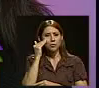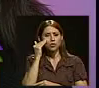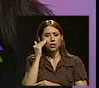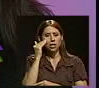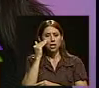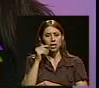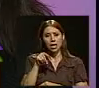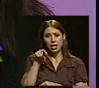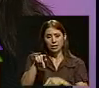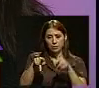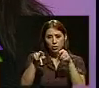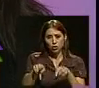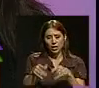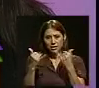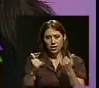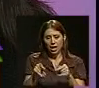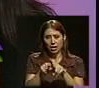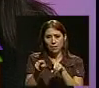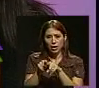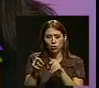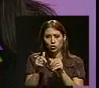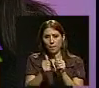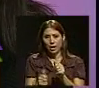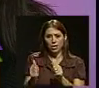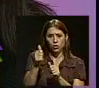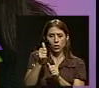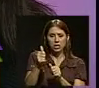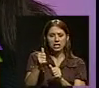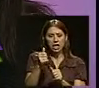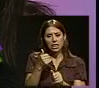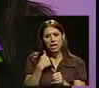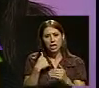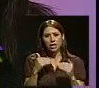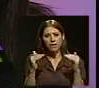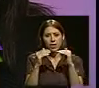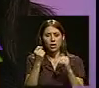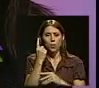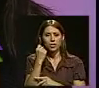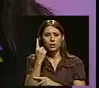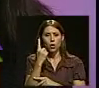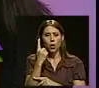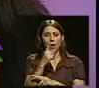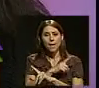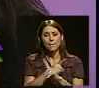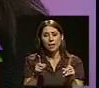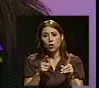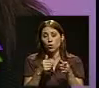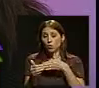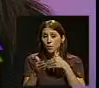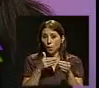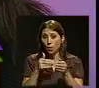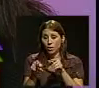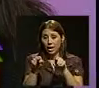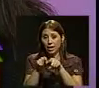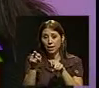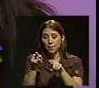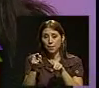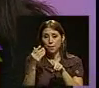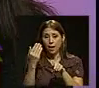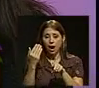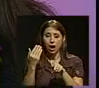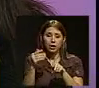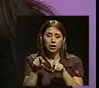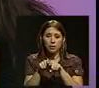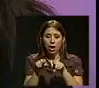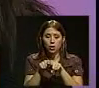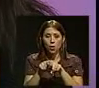cierto nivel de comprensión. Sin embargo, ya sea que es el hermano mayor o sea el hermano menor, a los niños